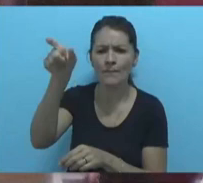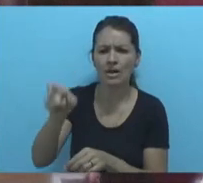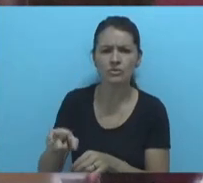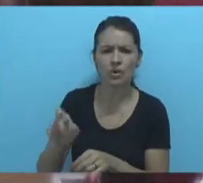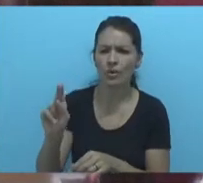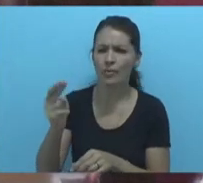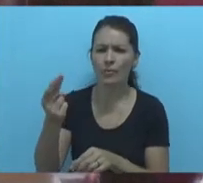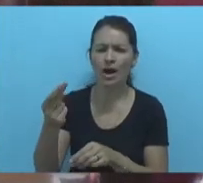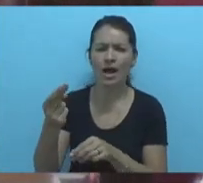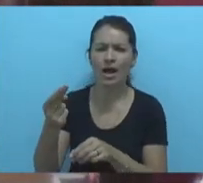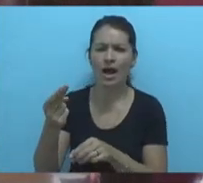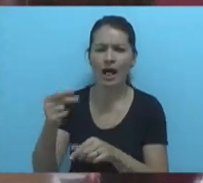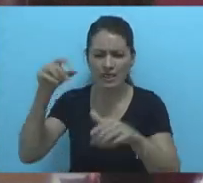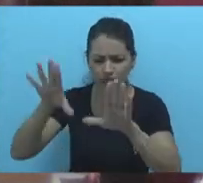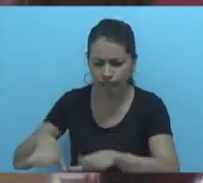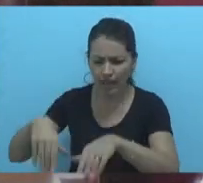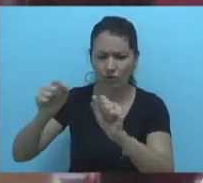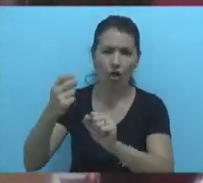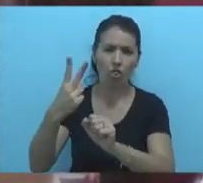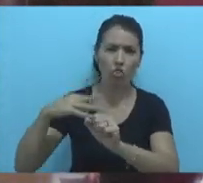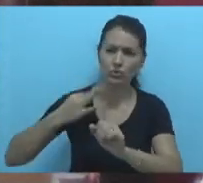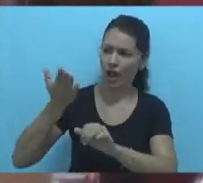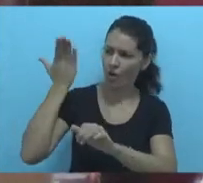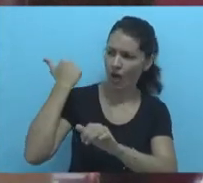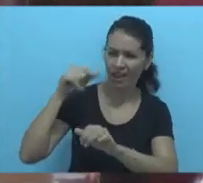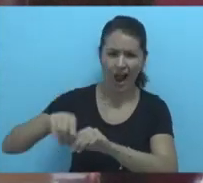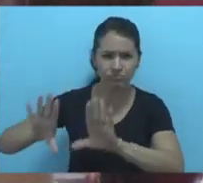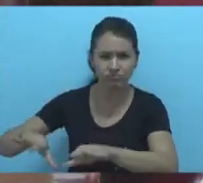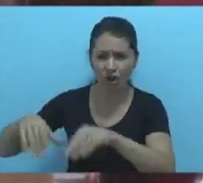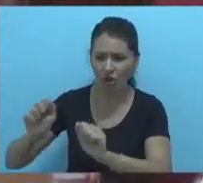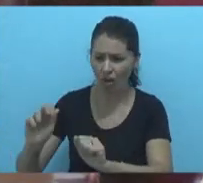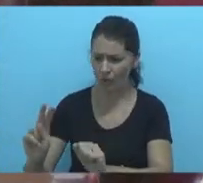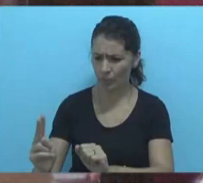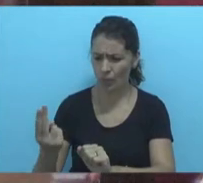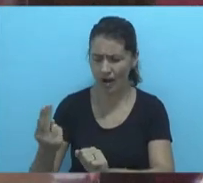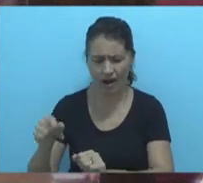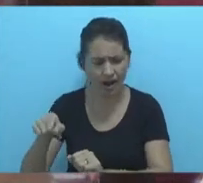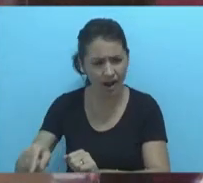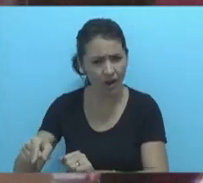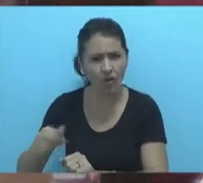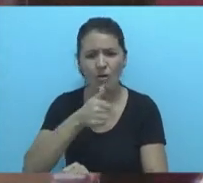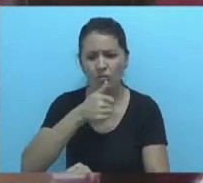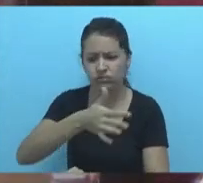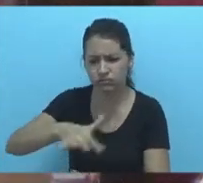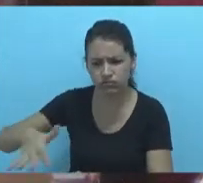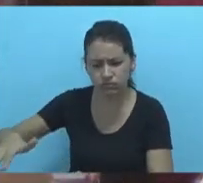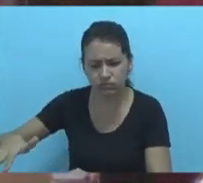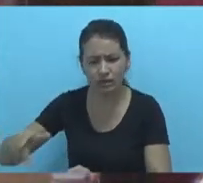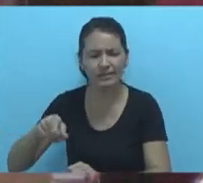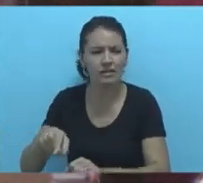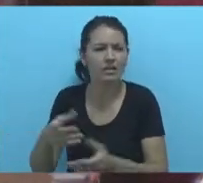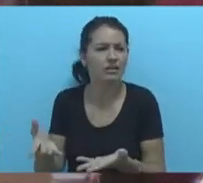apareció muerto en el río hace 2 años, en el año 2020, bueno, se conformó